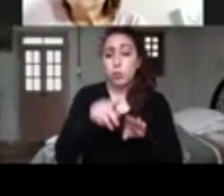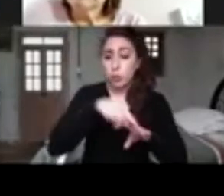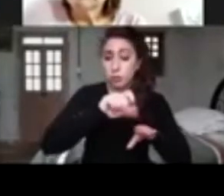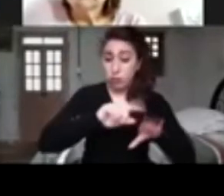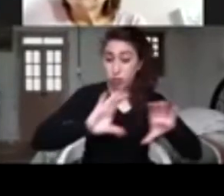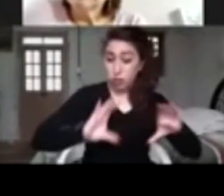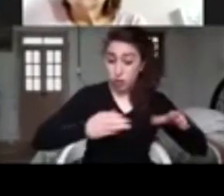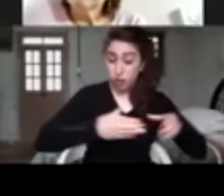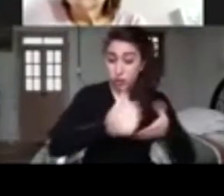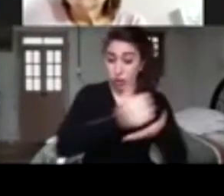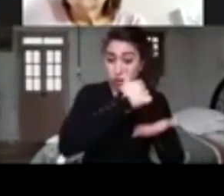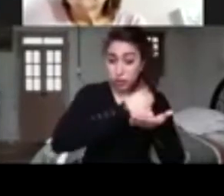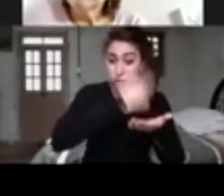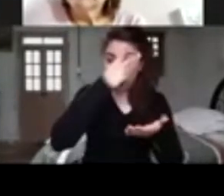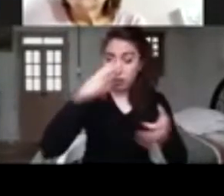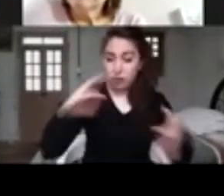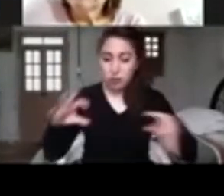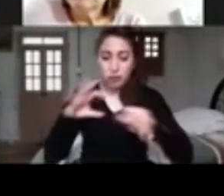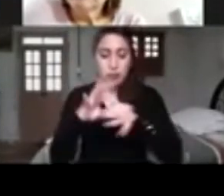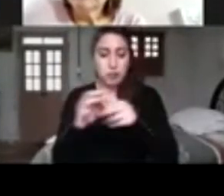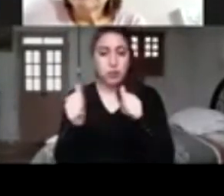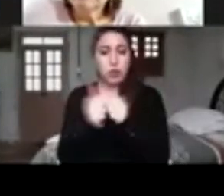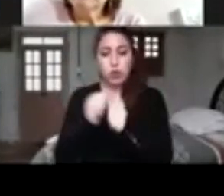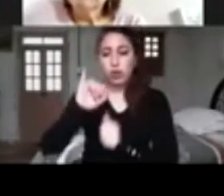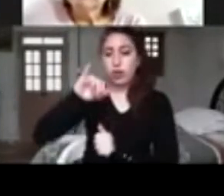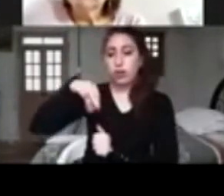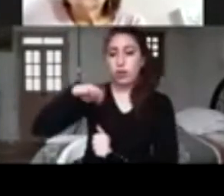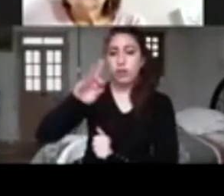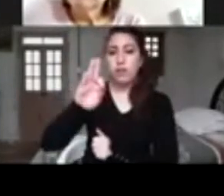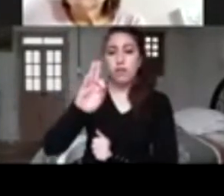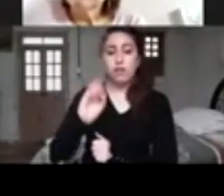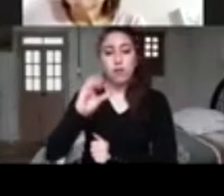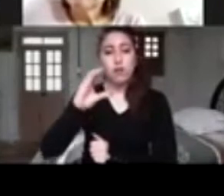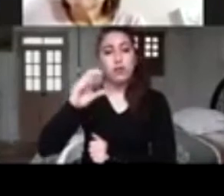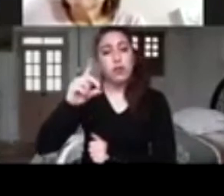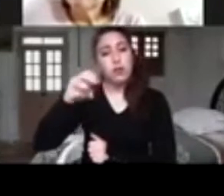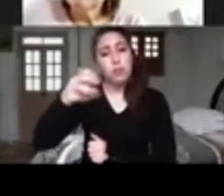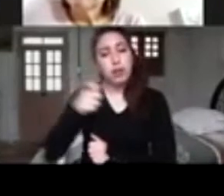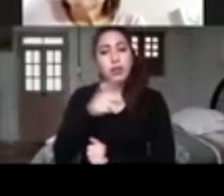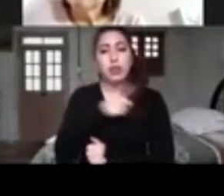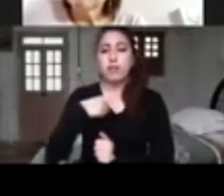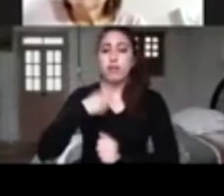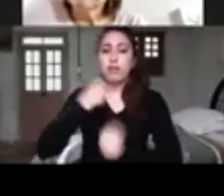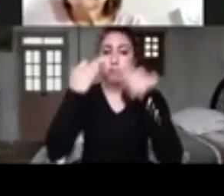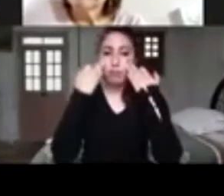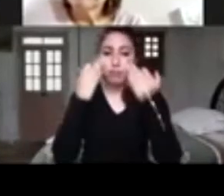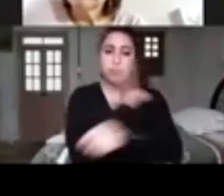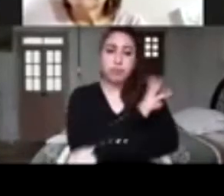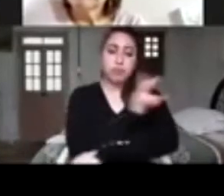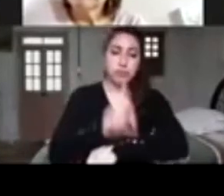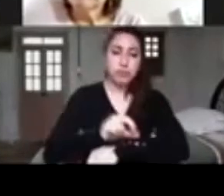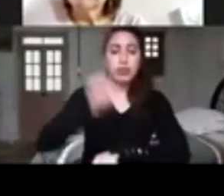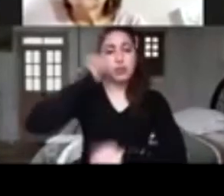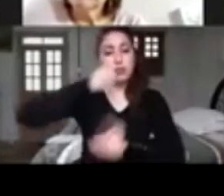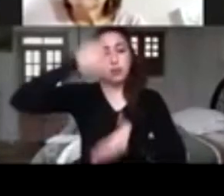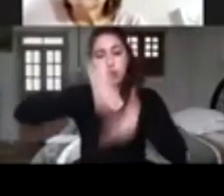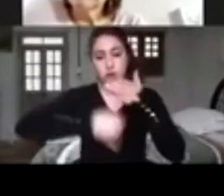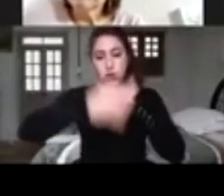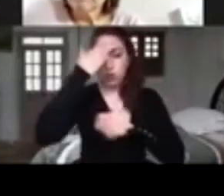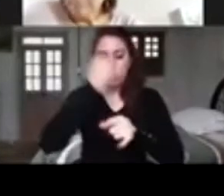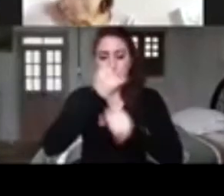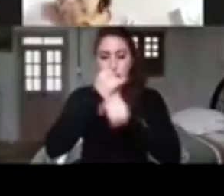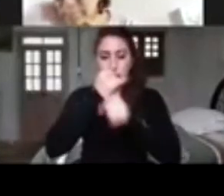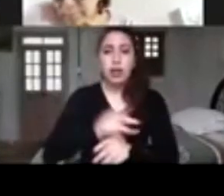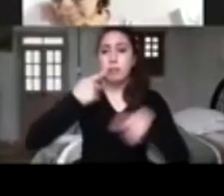ciudad y del Info Ciudad de México con la transparencia, la rendición de cuentas y la apertura siempre en beneficio de las